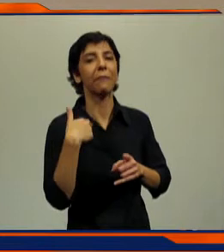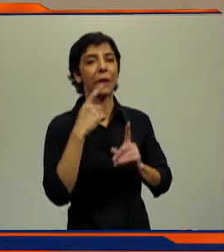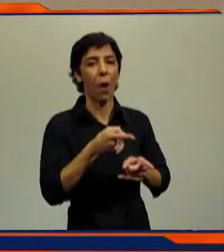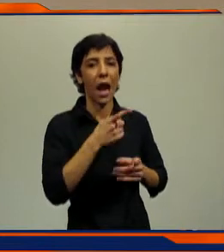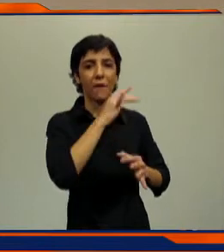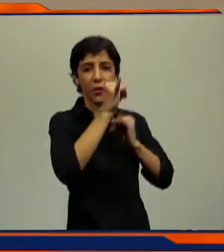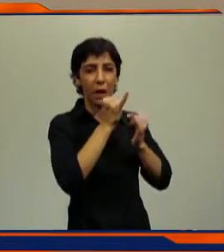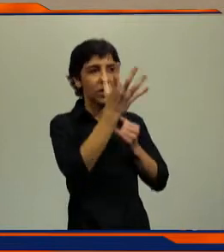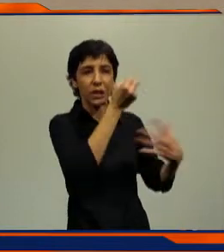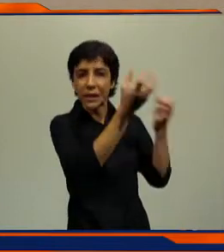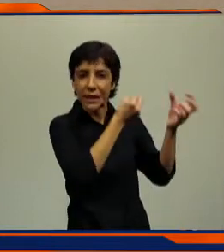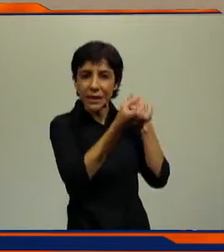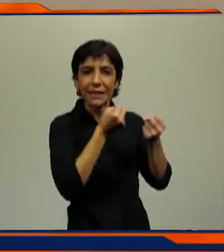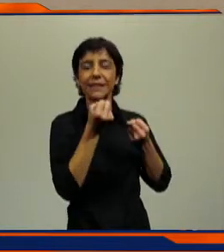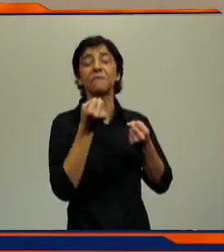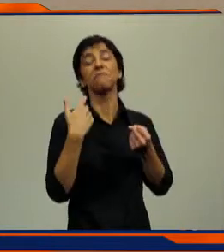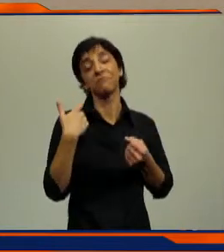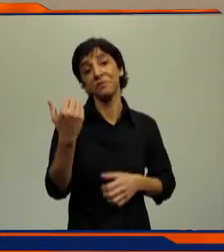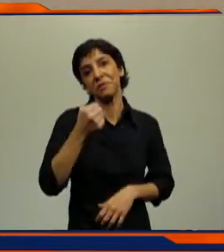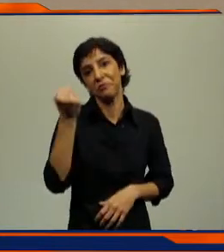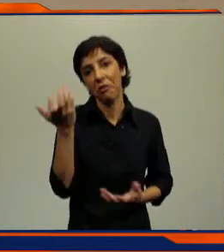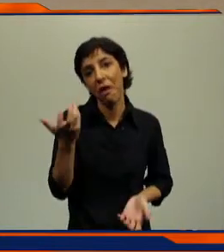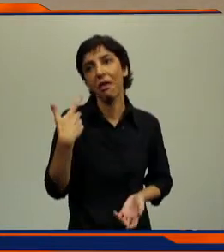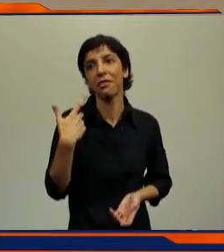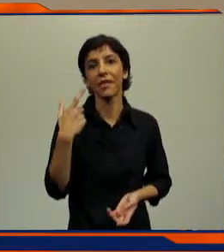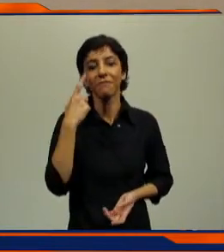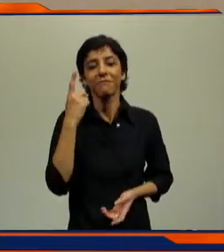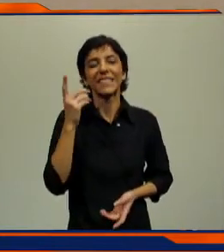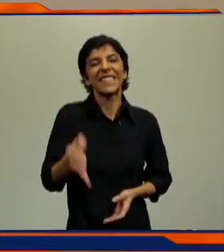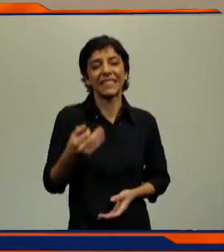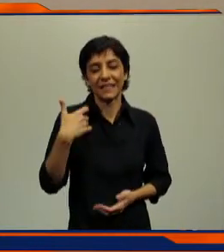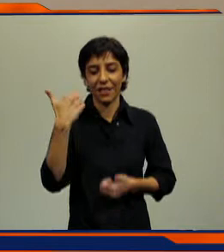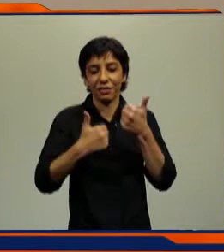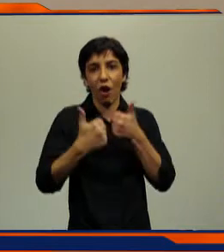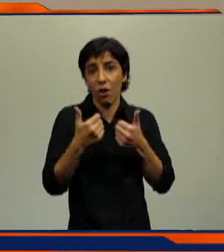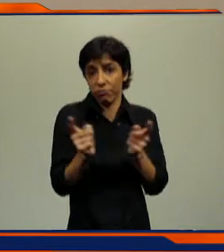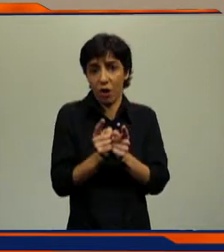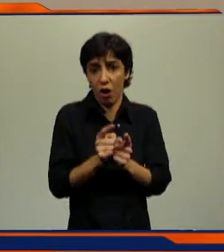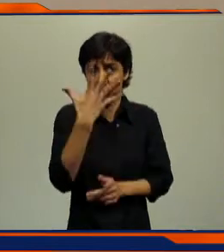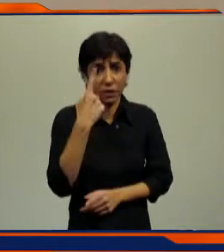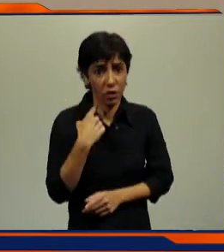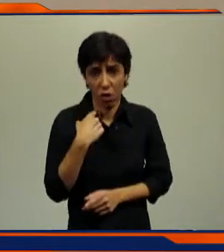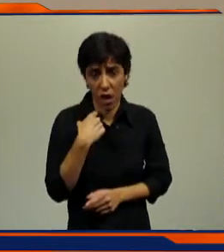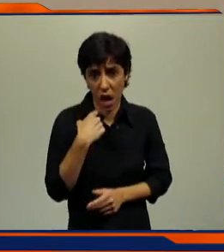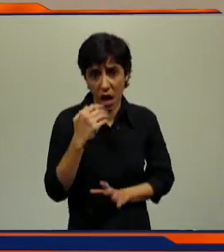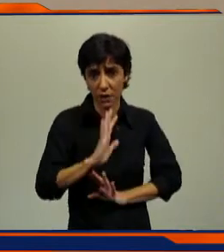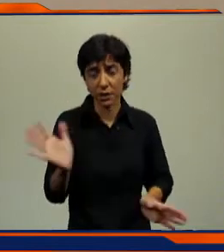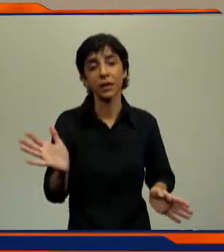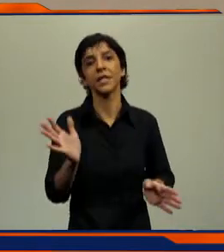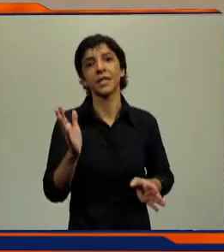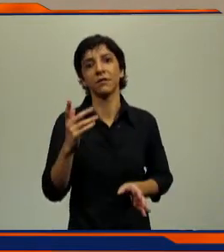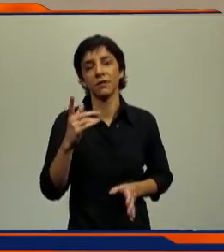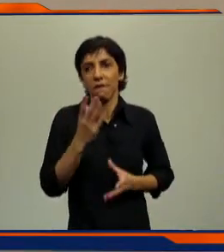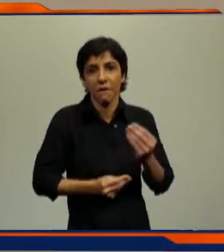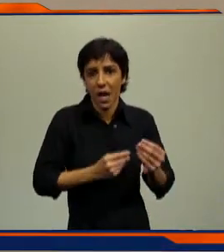muy importante. Aparte de un torneo corto de 5 días, y no te da margen a error, así que vamos con todo para tratar de por lo